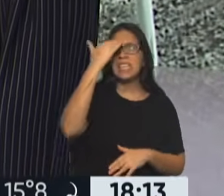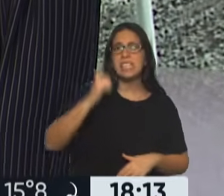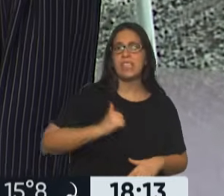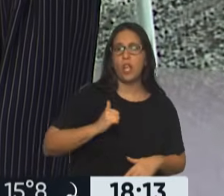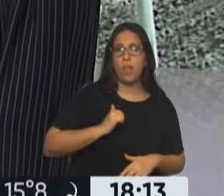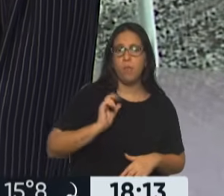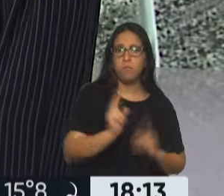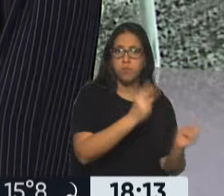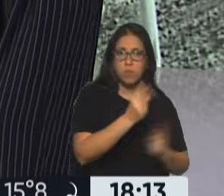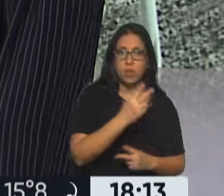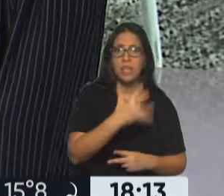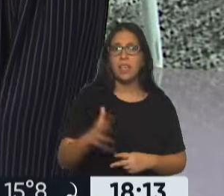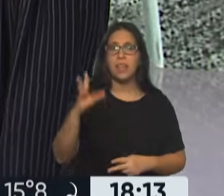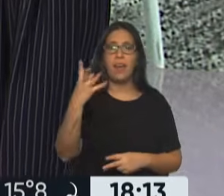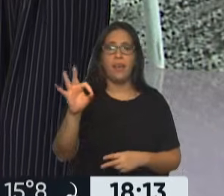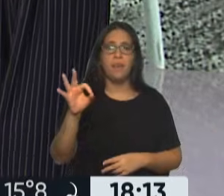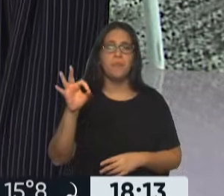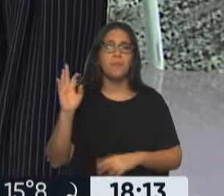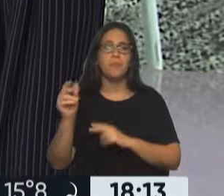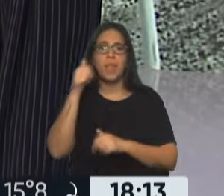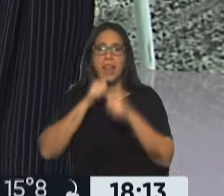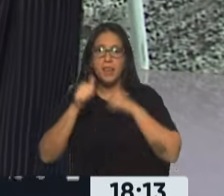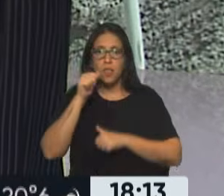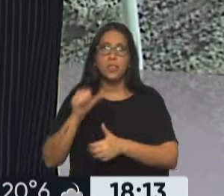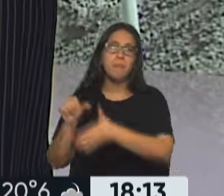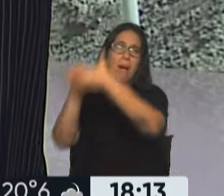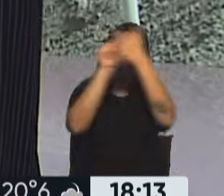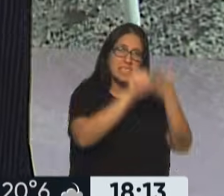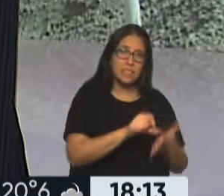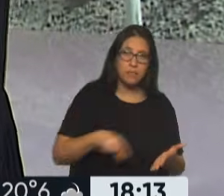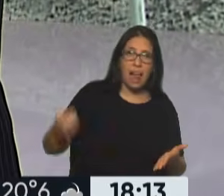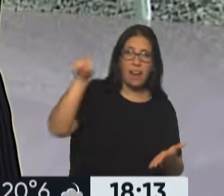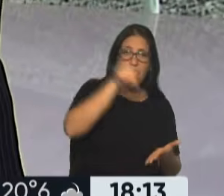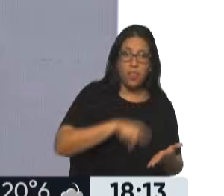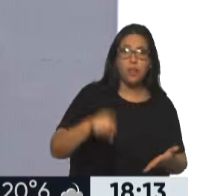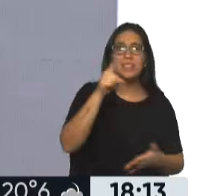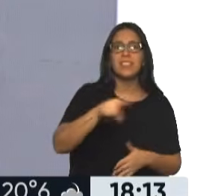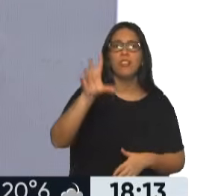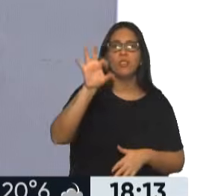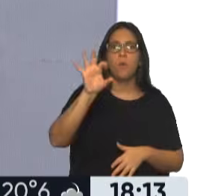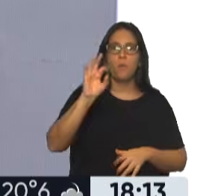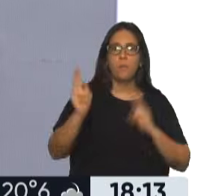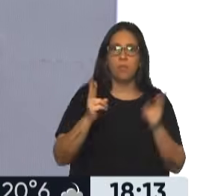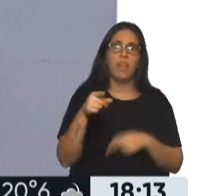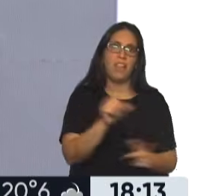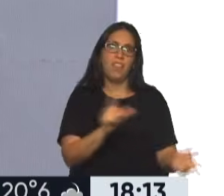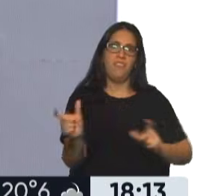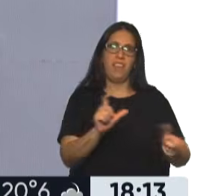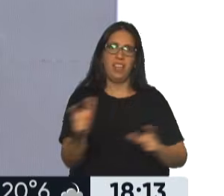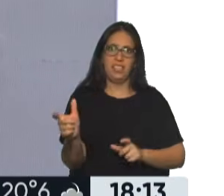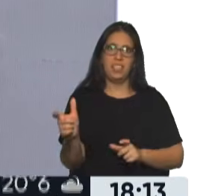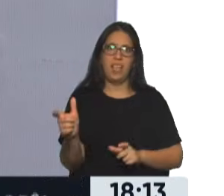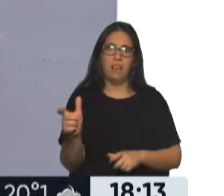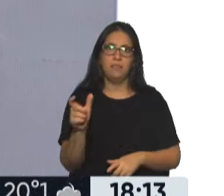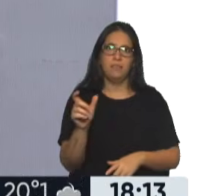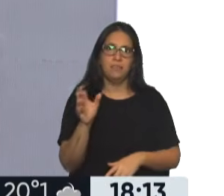y 540 heridos, países del Golfo más de 150 muertos. Bueno, acá los números en Estados Unidos es la diferencia entre tener bases militares y que sea el